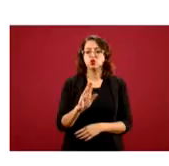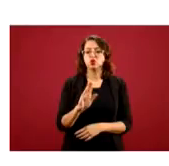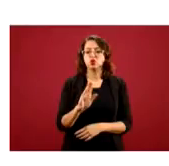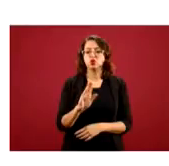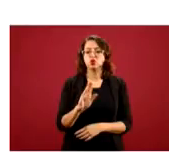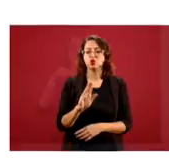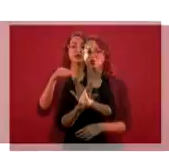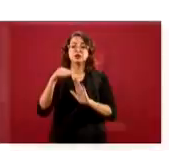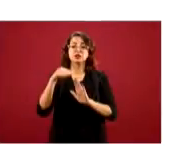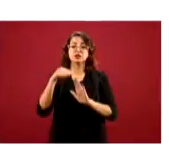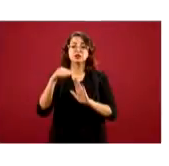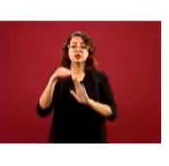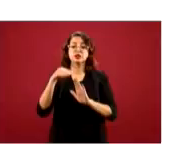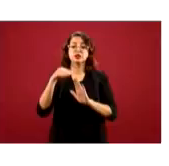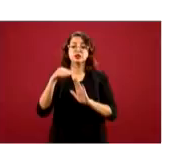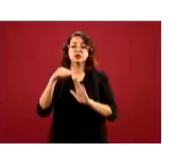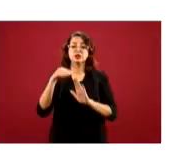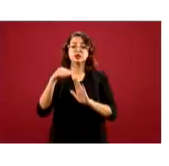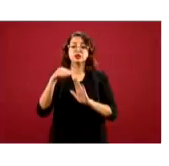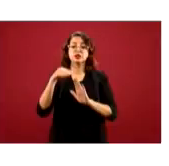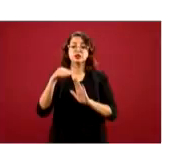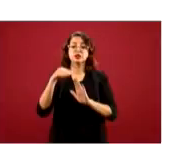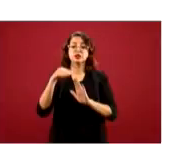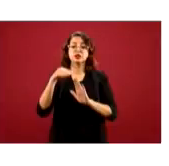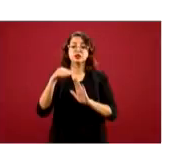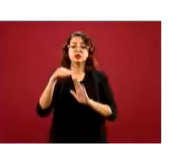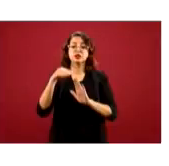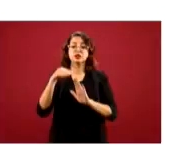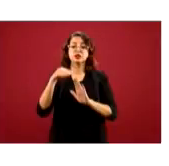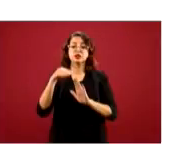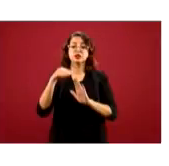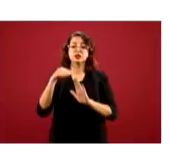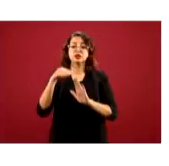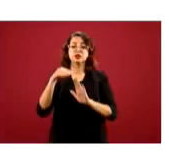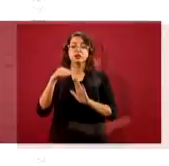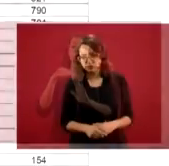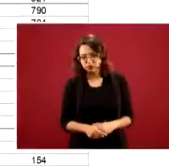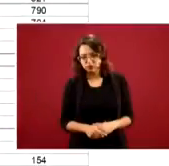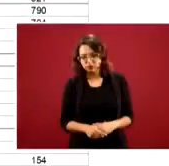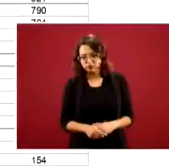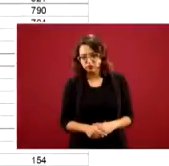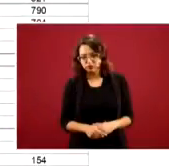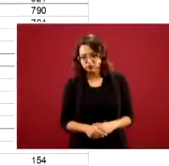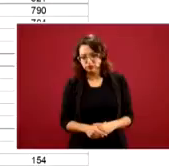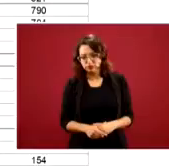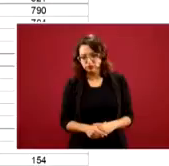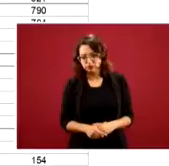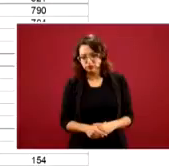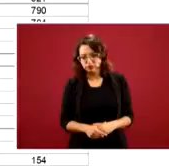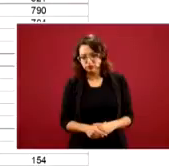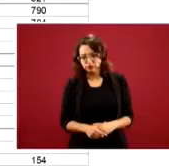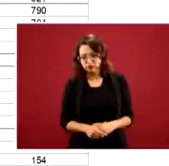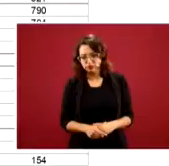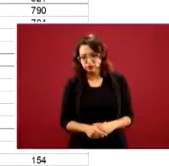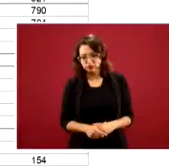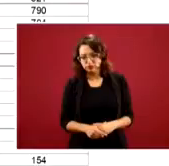de este año en relación con el mismo período del año pasado en contraste el puerto de acapulco se ubicó como